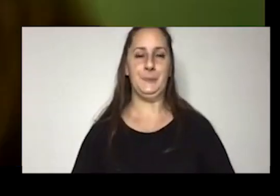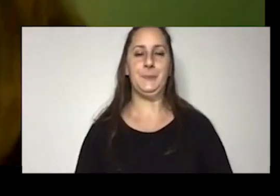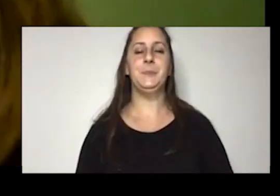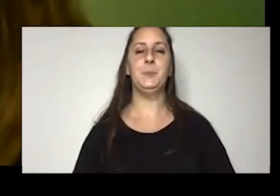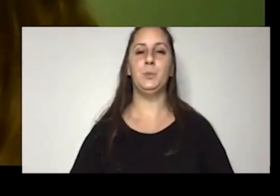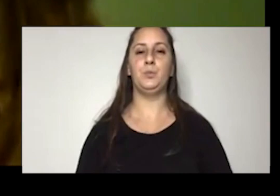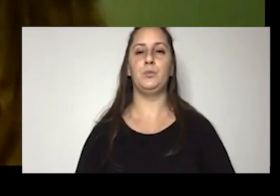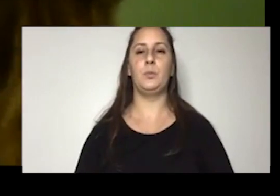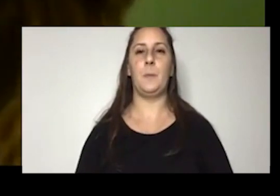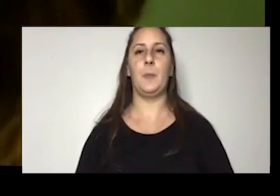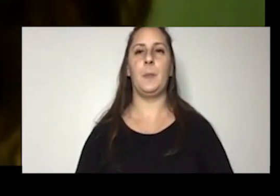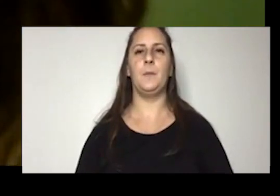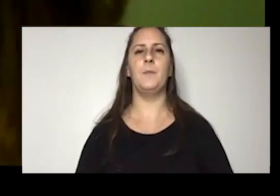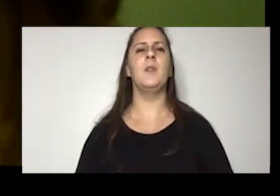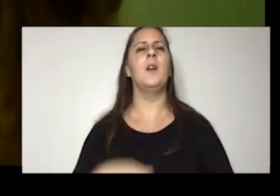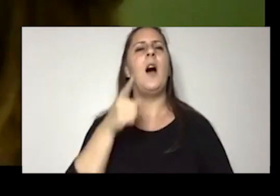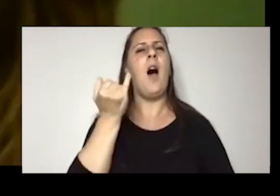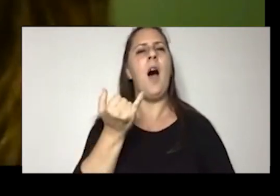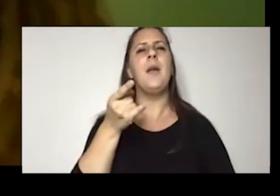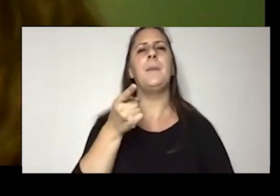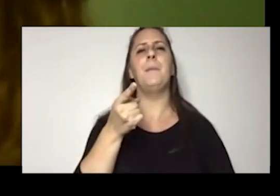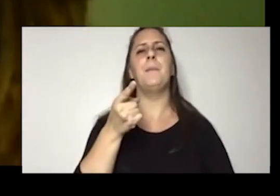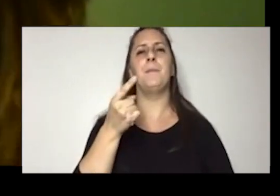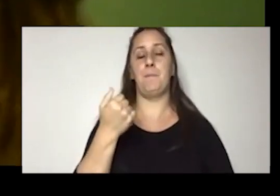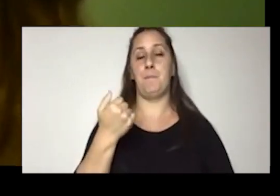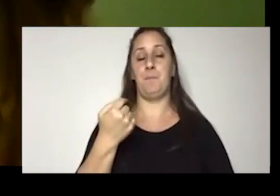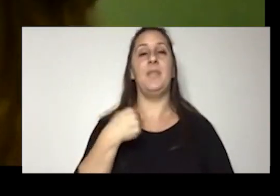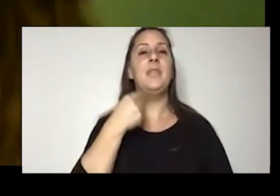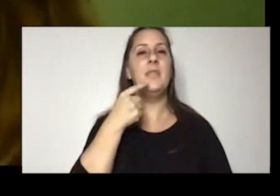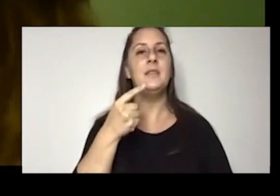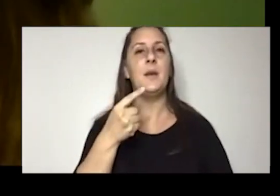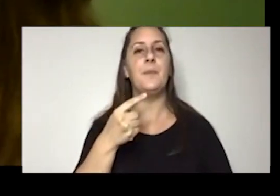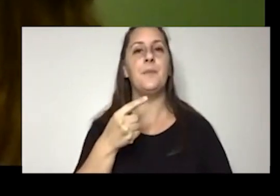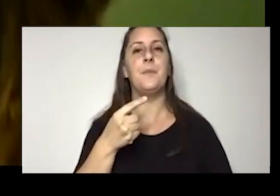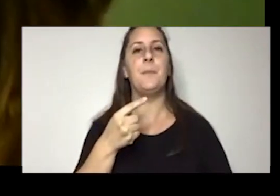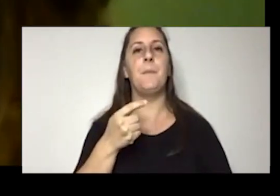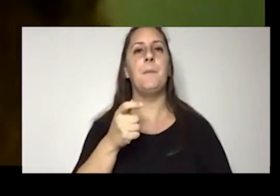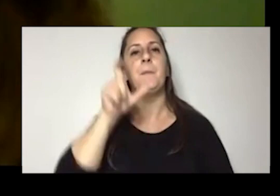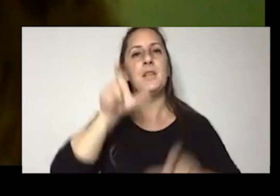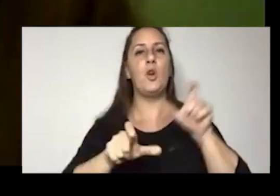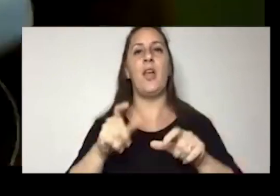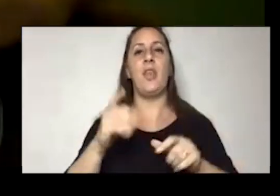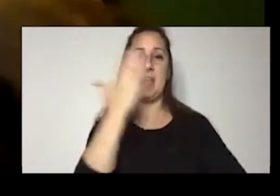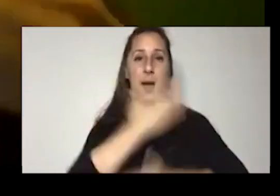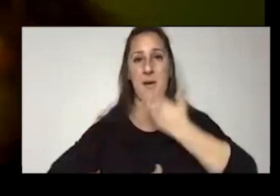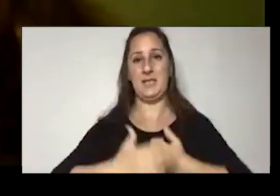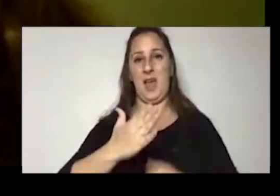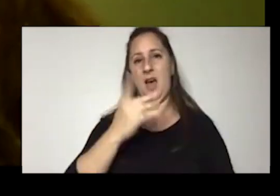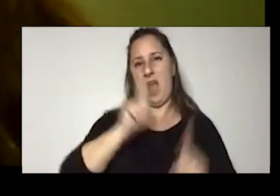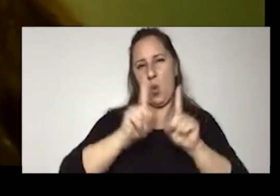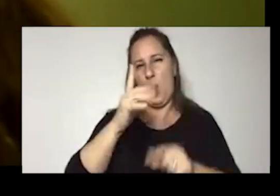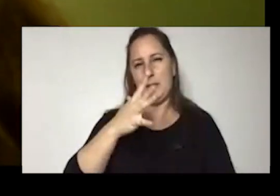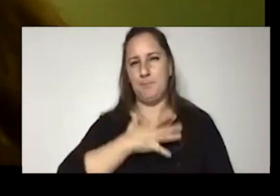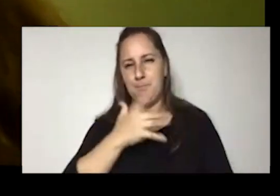Hay muchos casos, o sea, como en primera persona, o sea, donde hablan de la propia discapacidad de algunas personas o allegado, así